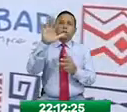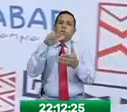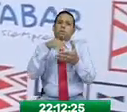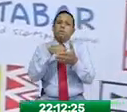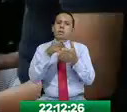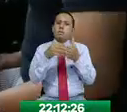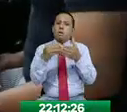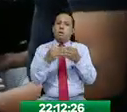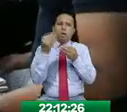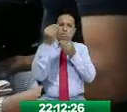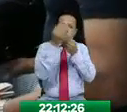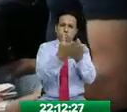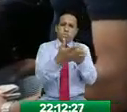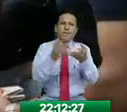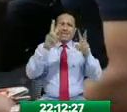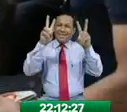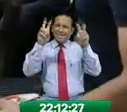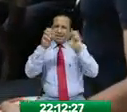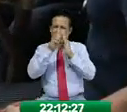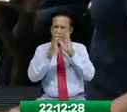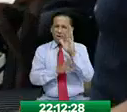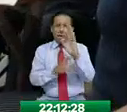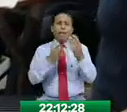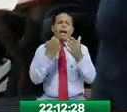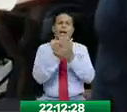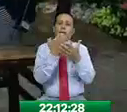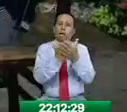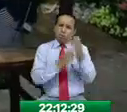como parte del programa Reactívate Ecuador. Informó Adriana Peralta.